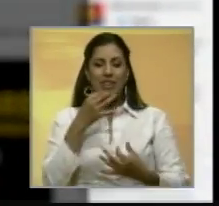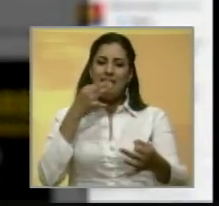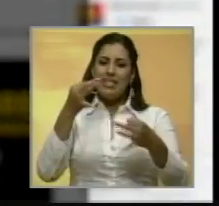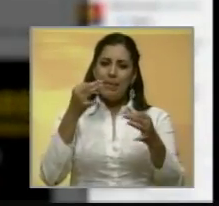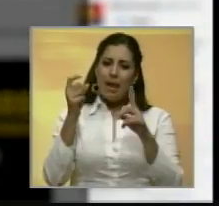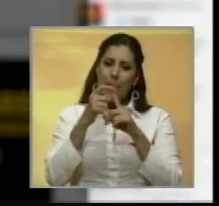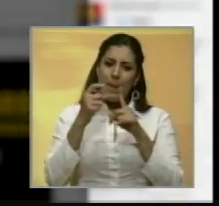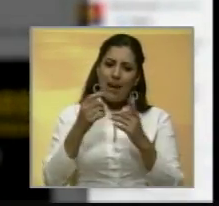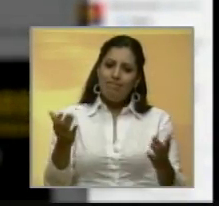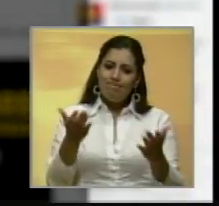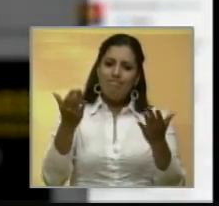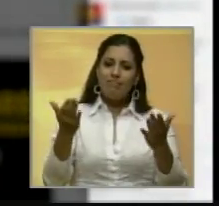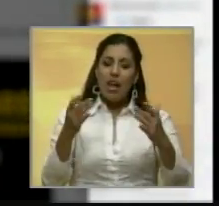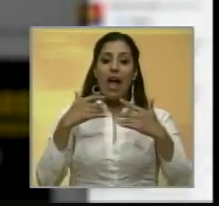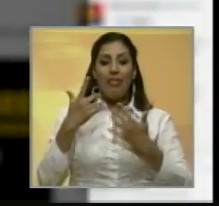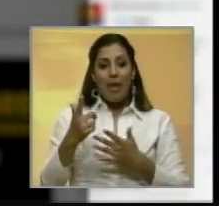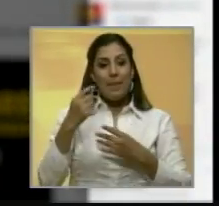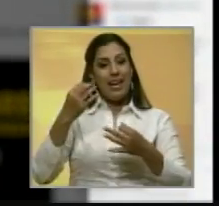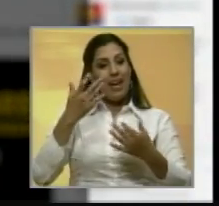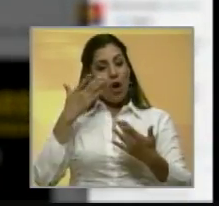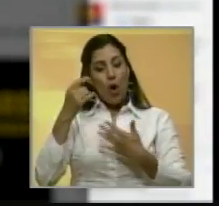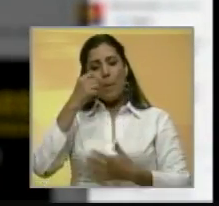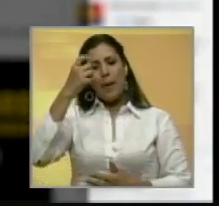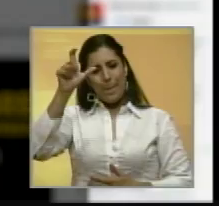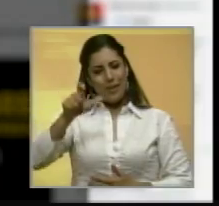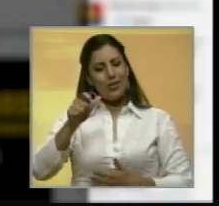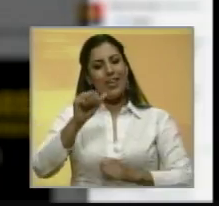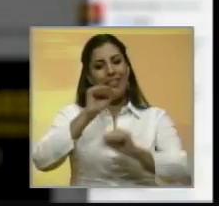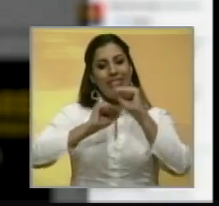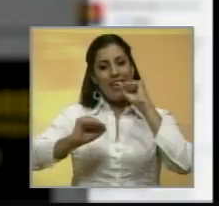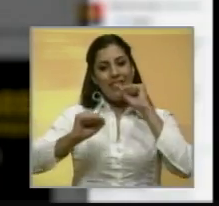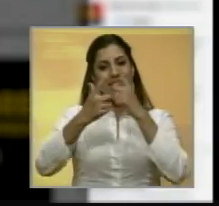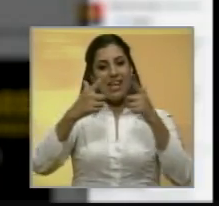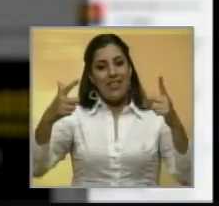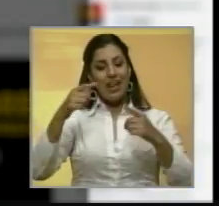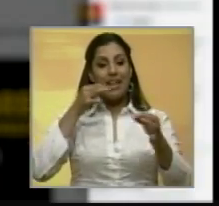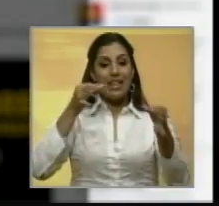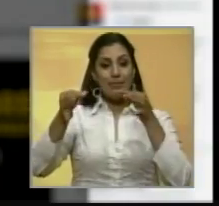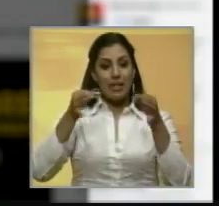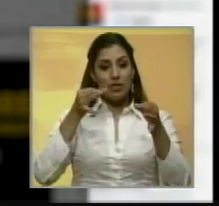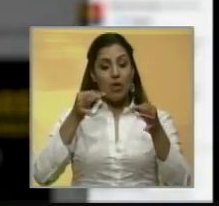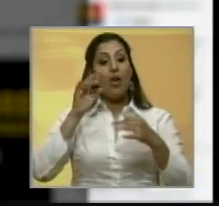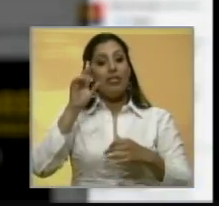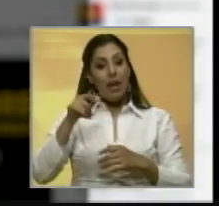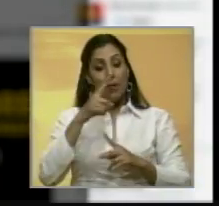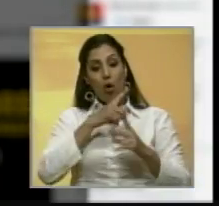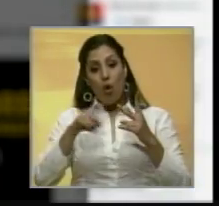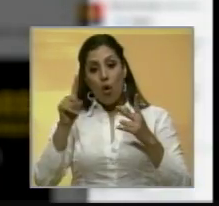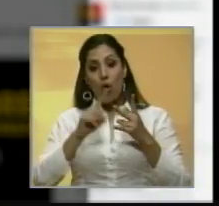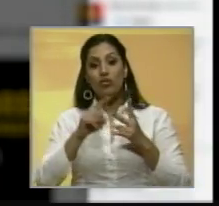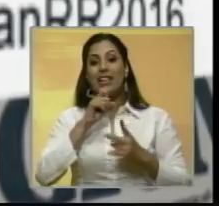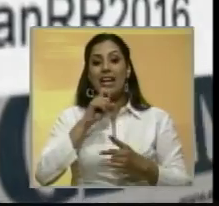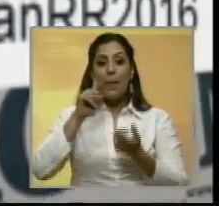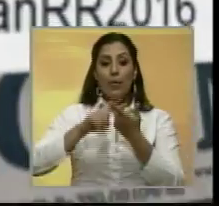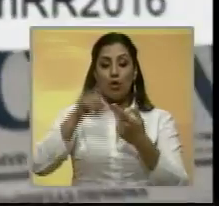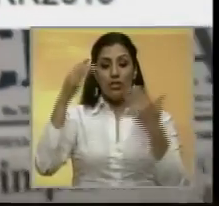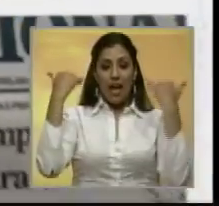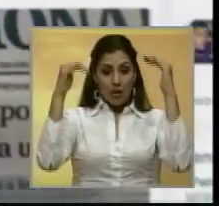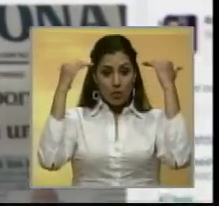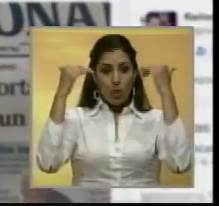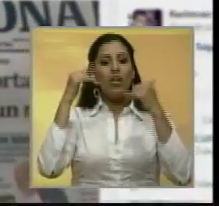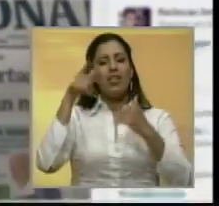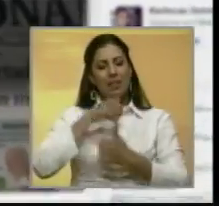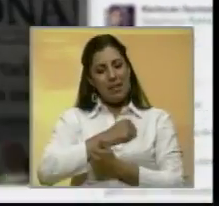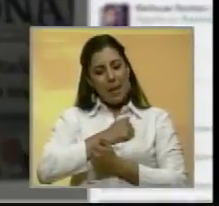expresó palabras de aliento y aseguró que Peña era un gran defensor de la libertad de expresión, mientras que Mixi de Ledesma también ofreció